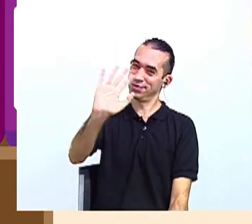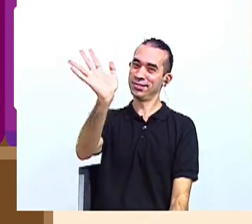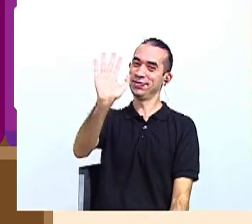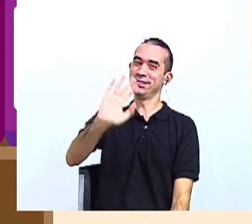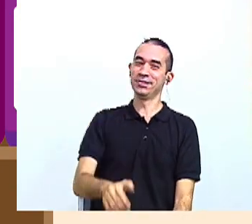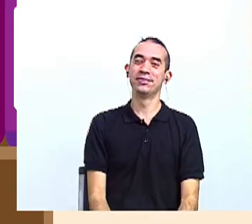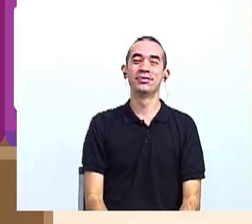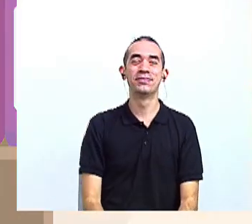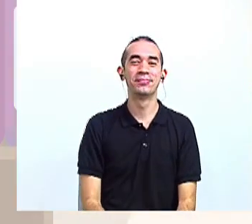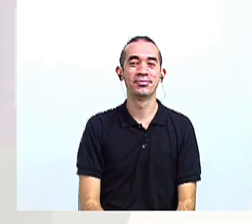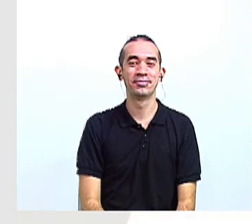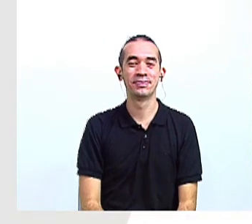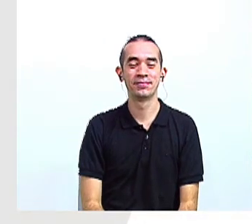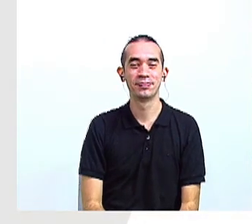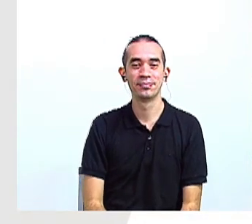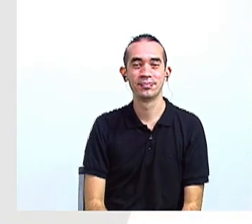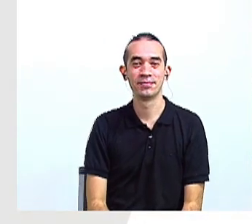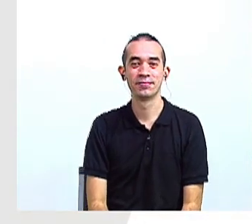próxima.